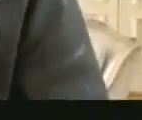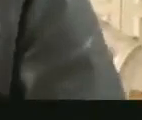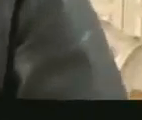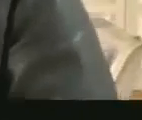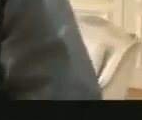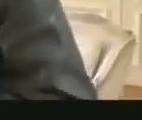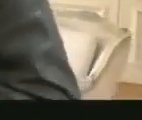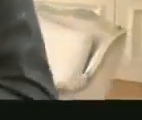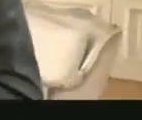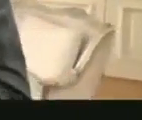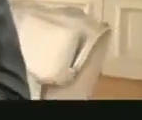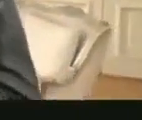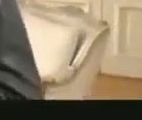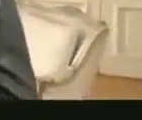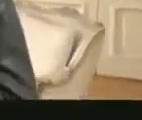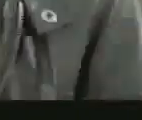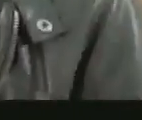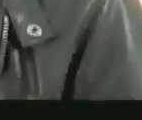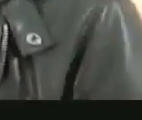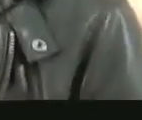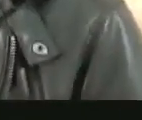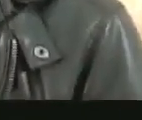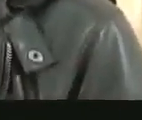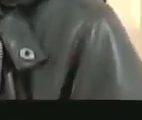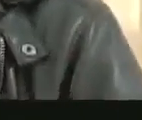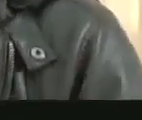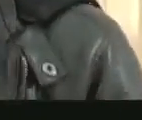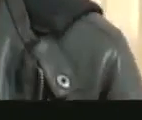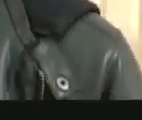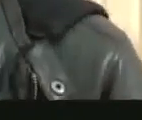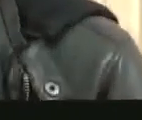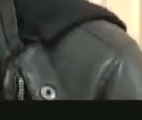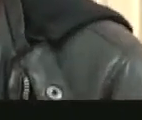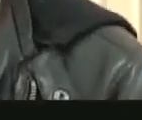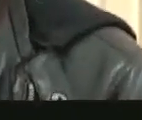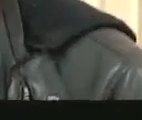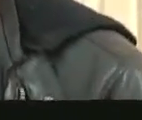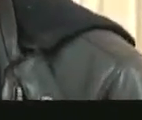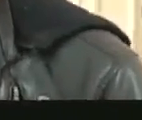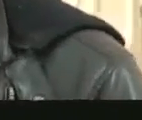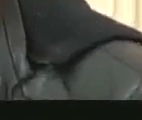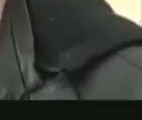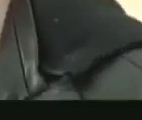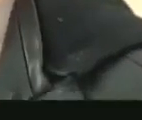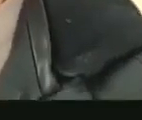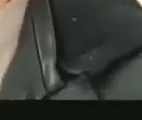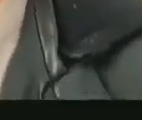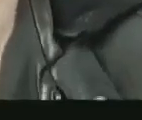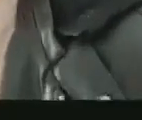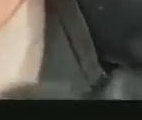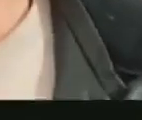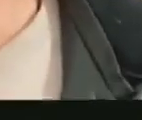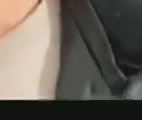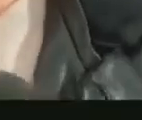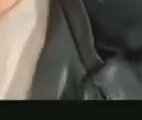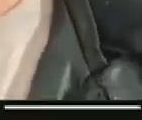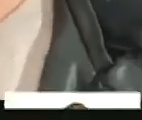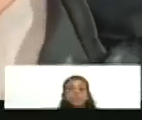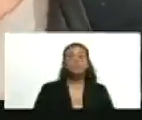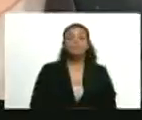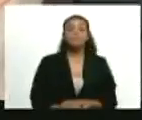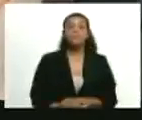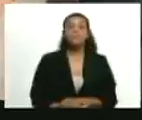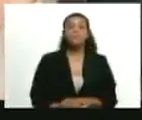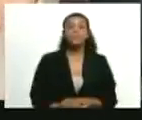amo, viví 11 años en Venezuela, 3 hijas nacidas allá. En fin, ¿qué puedo decir? En